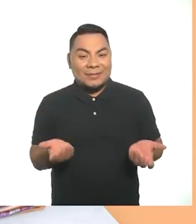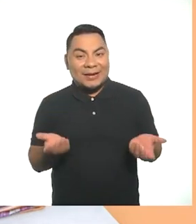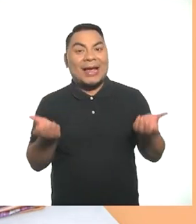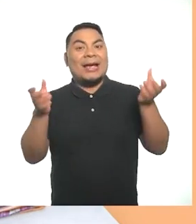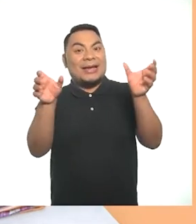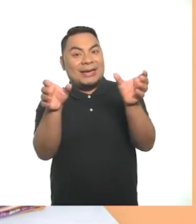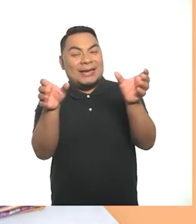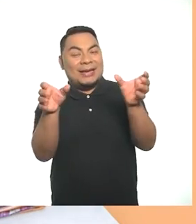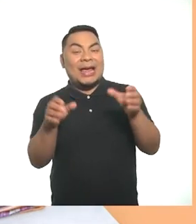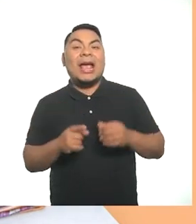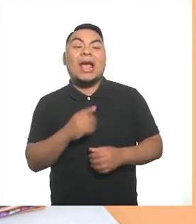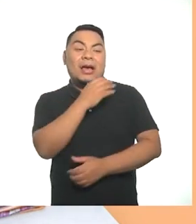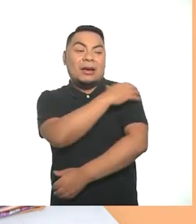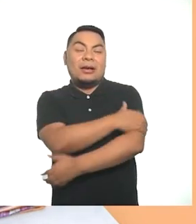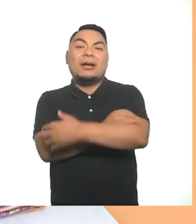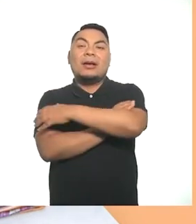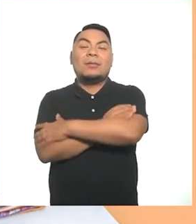arriba,